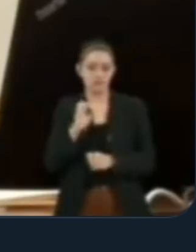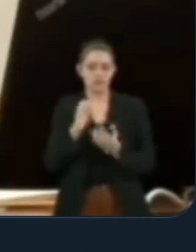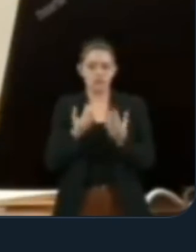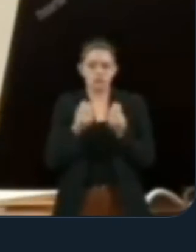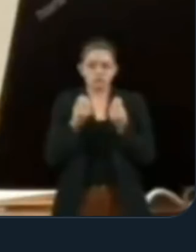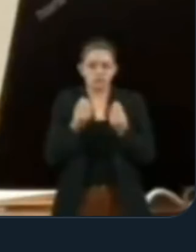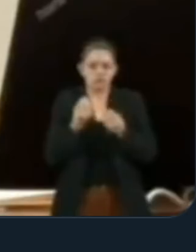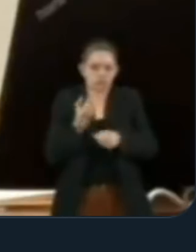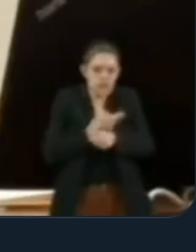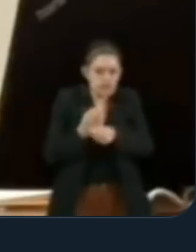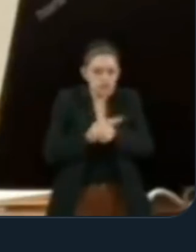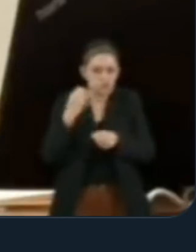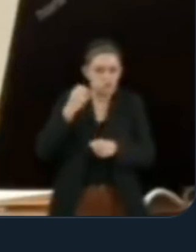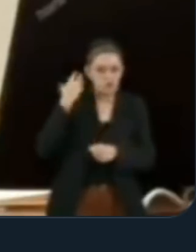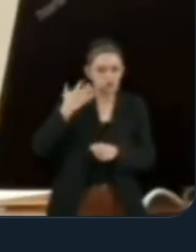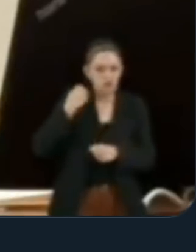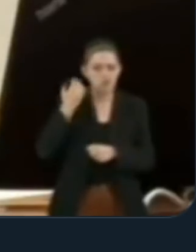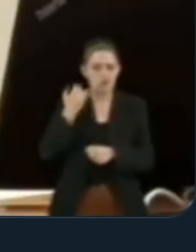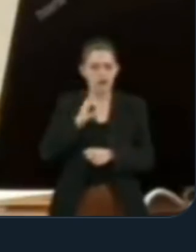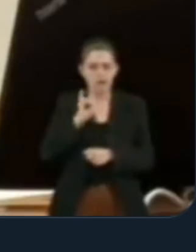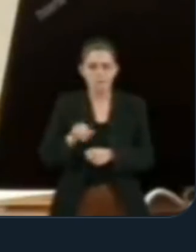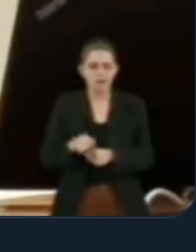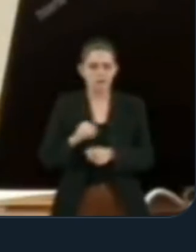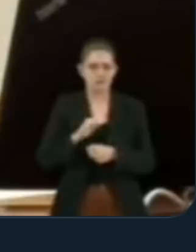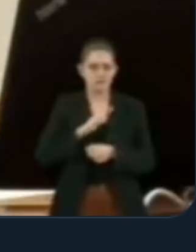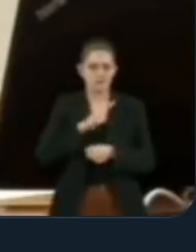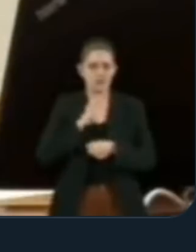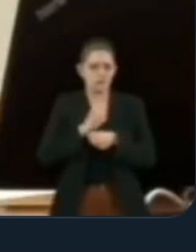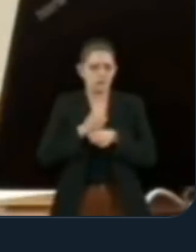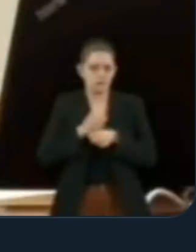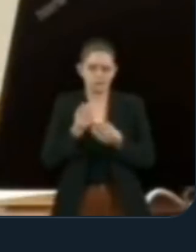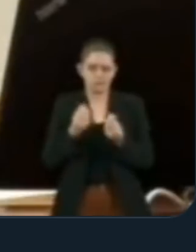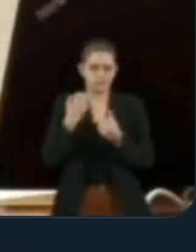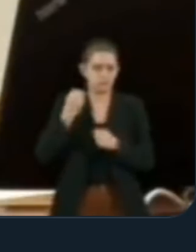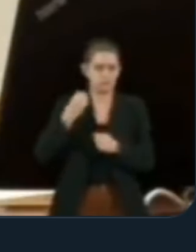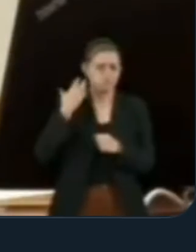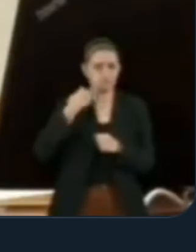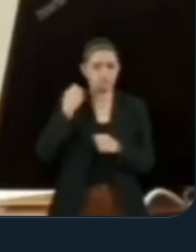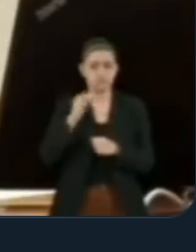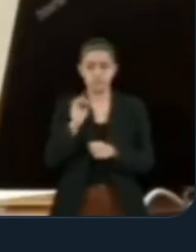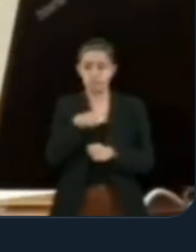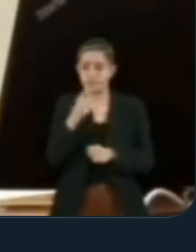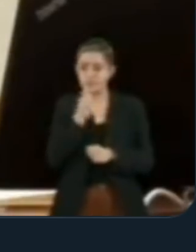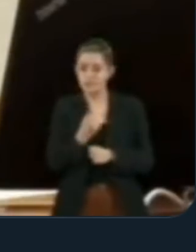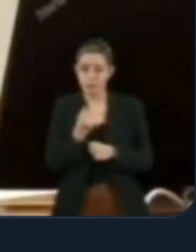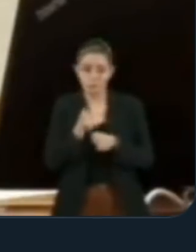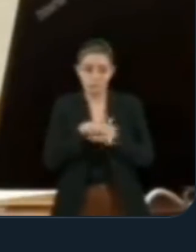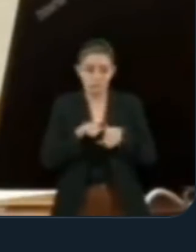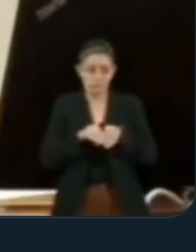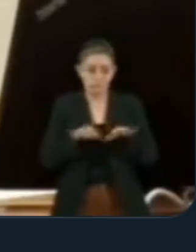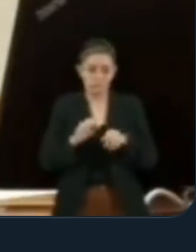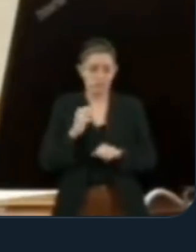foros o debates de discusión como va a organizarse para la revocación de mandato. Quien diga lo contrario,